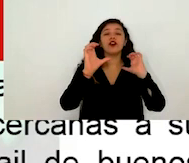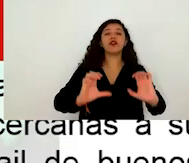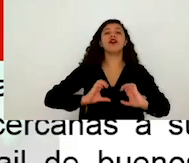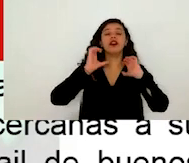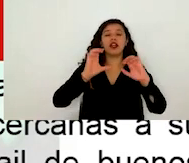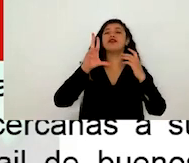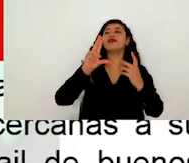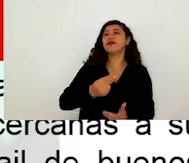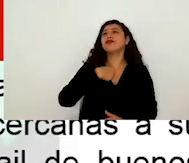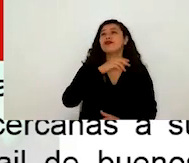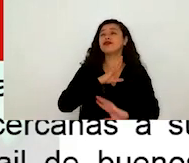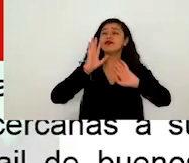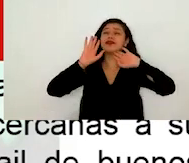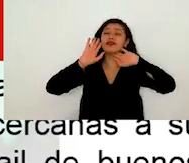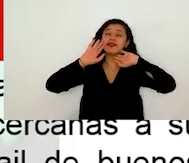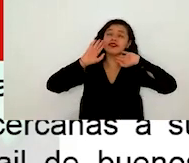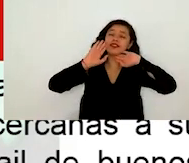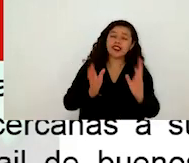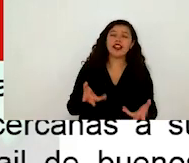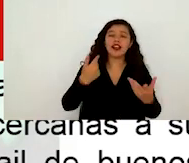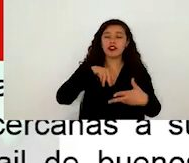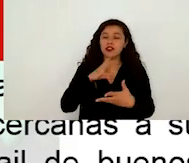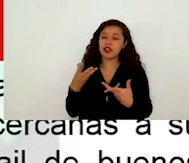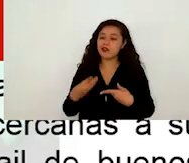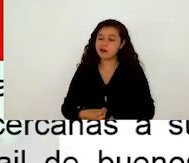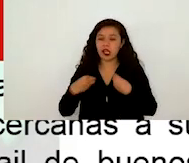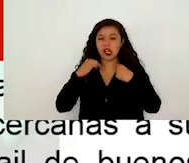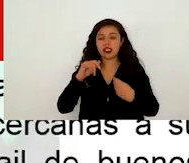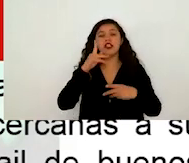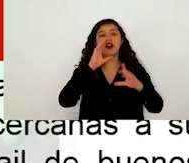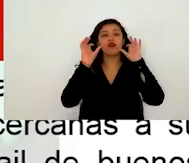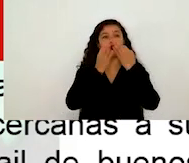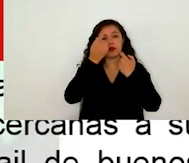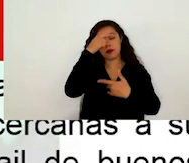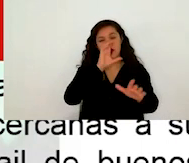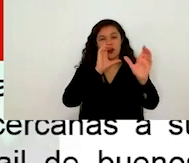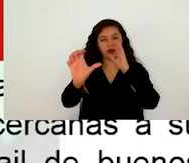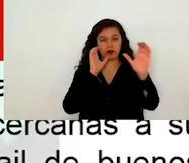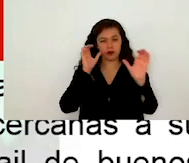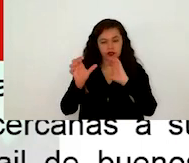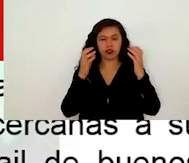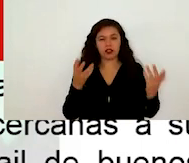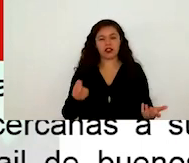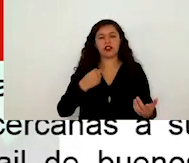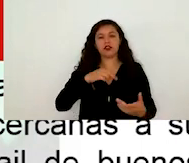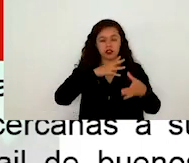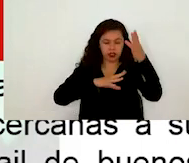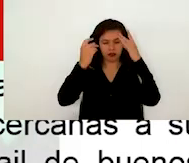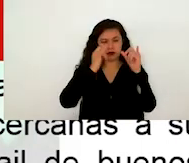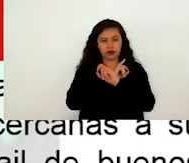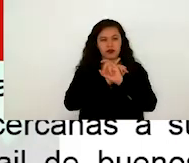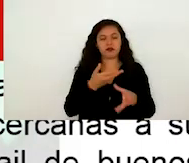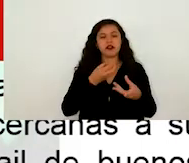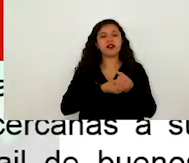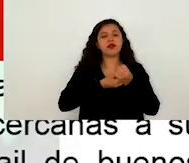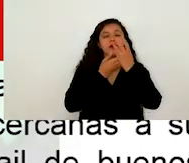lo volvamos una habilidad esta es una herramienta para comunicar chicos en los que aprender a transmitir la información correcta